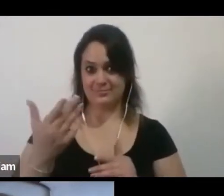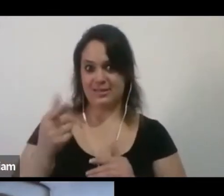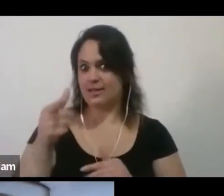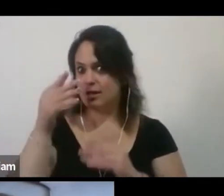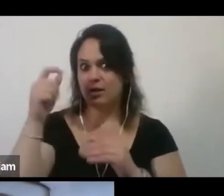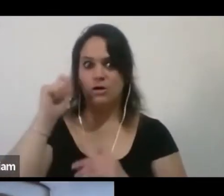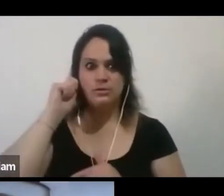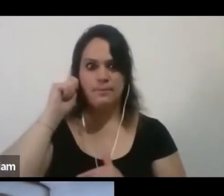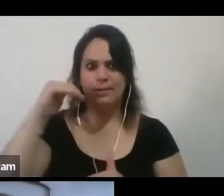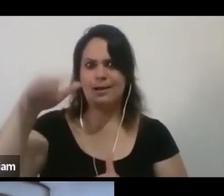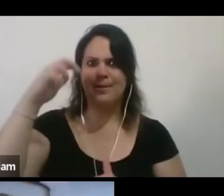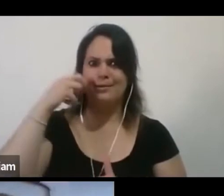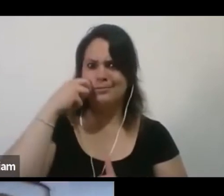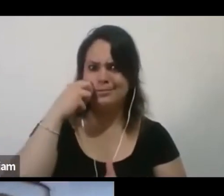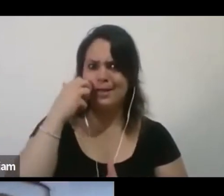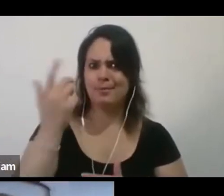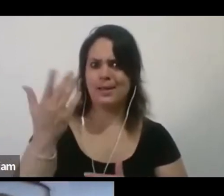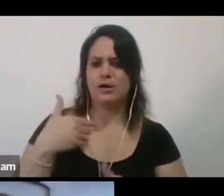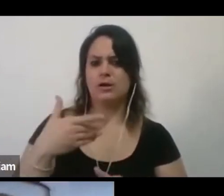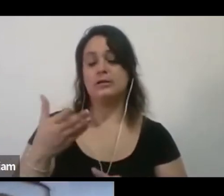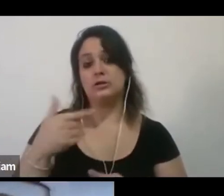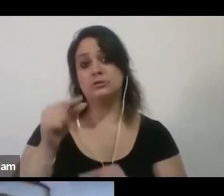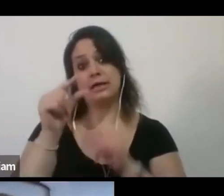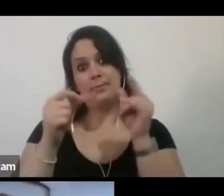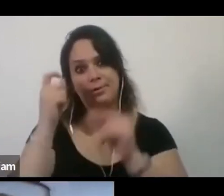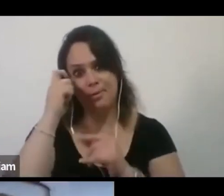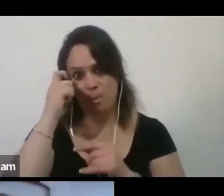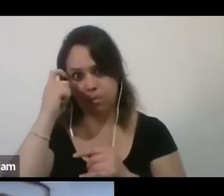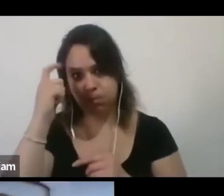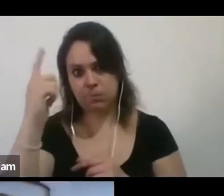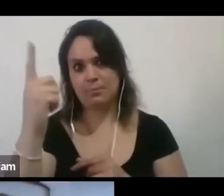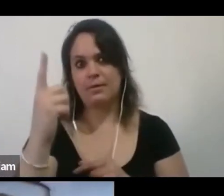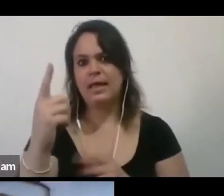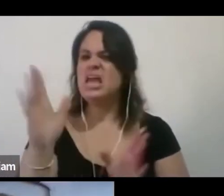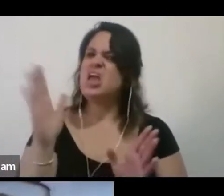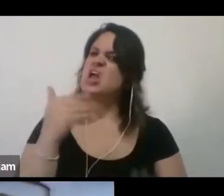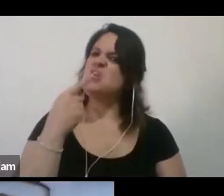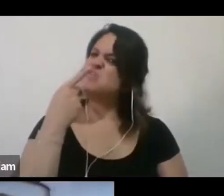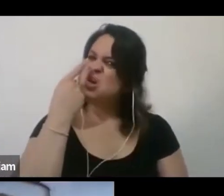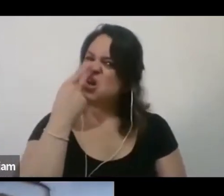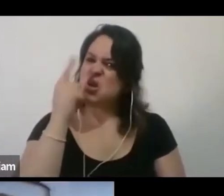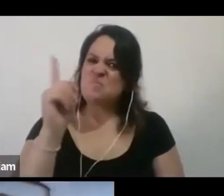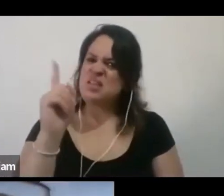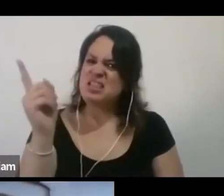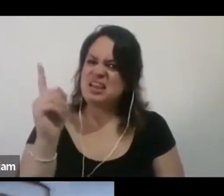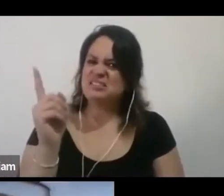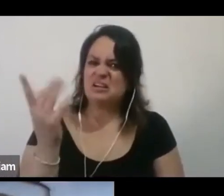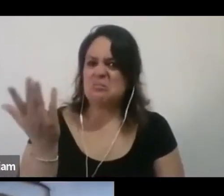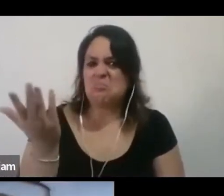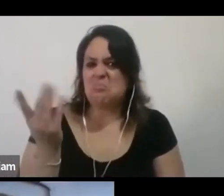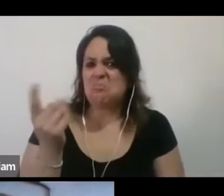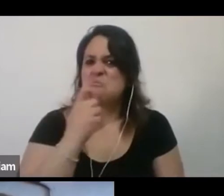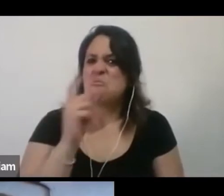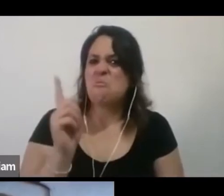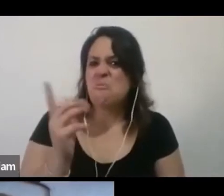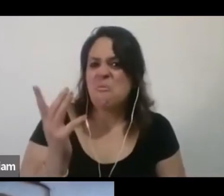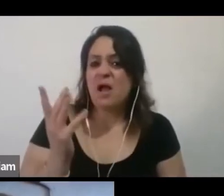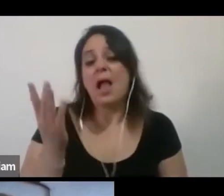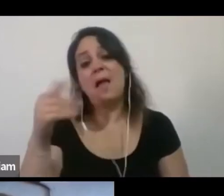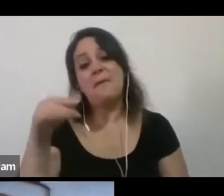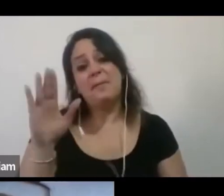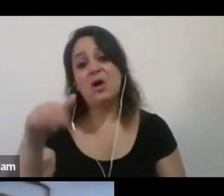por diferentes ocupaciones, por ejemplo. No era algo que me interesaba en la universidad, sino que fue, lo descubrí